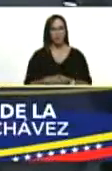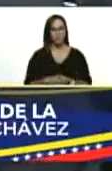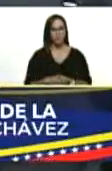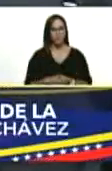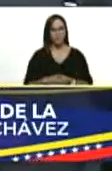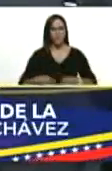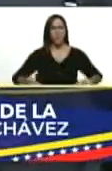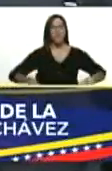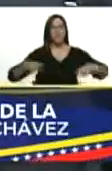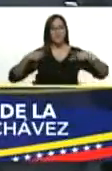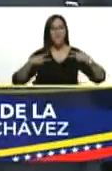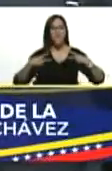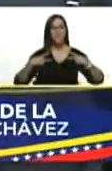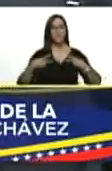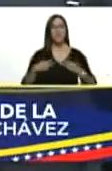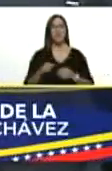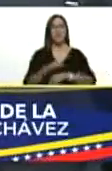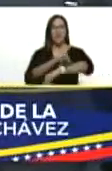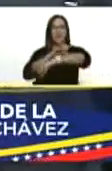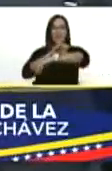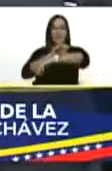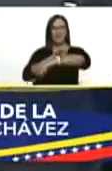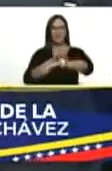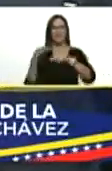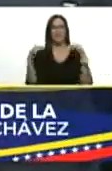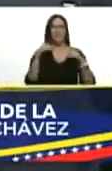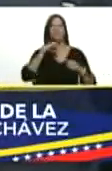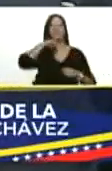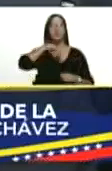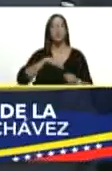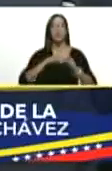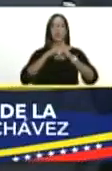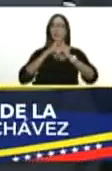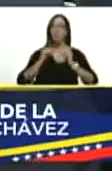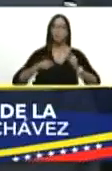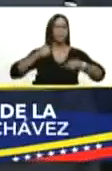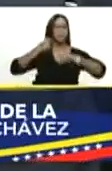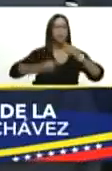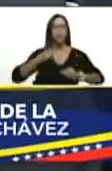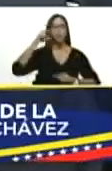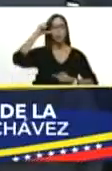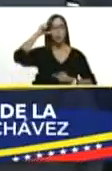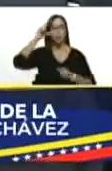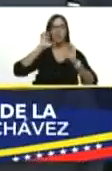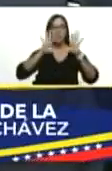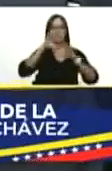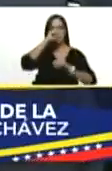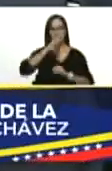vida, carne, batalla y victoria todos los días de estos 10 años,